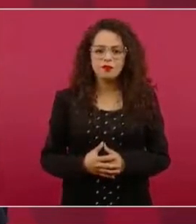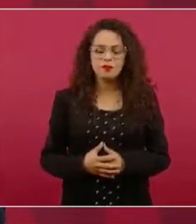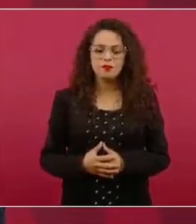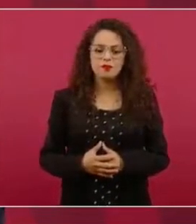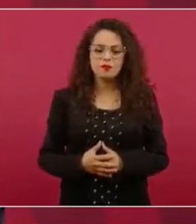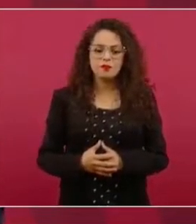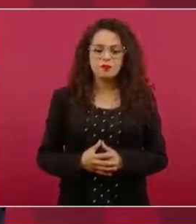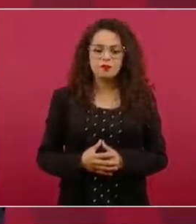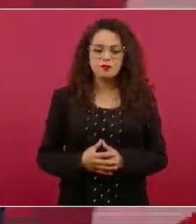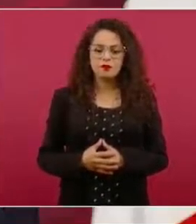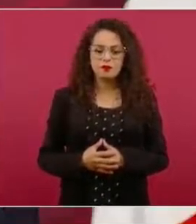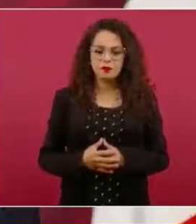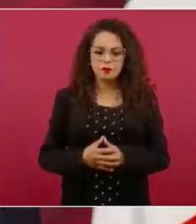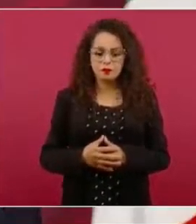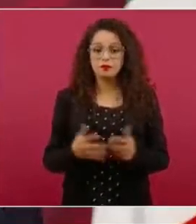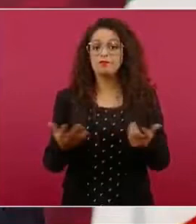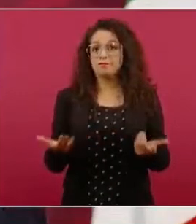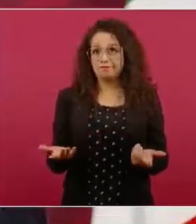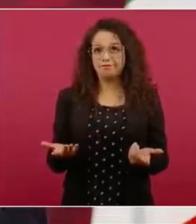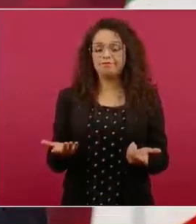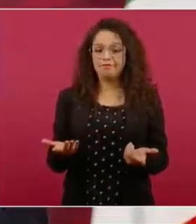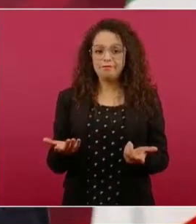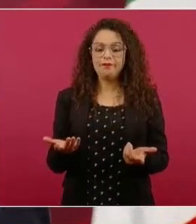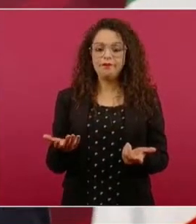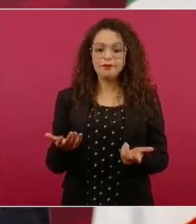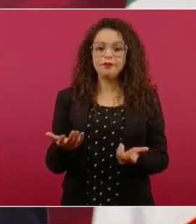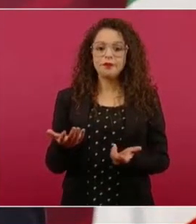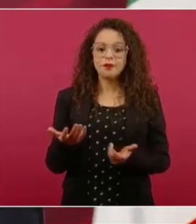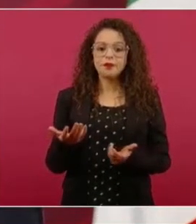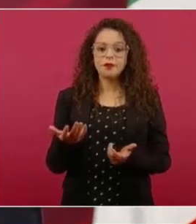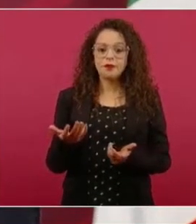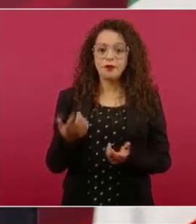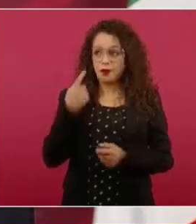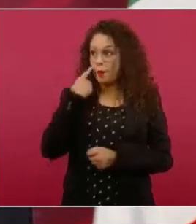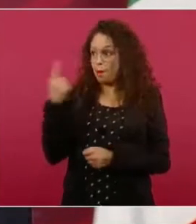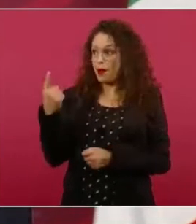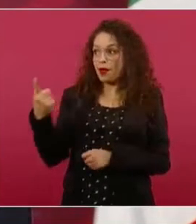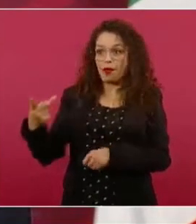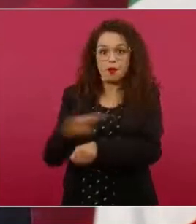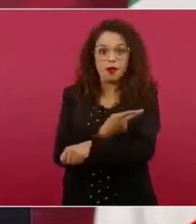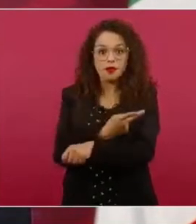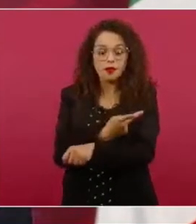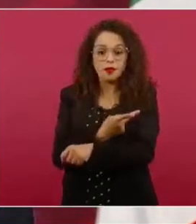Y lo que provoca,